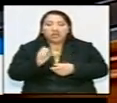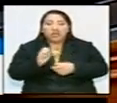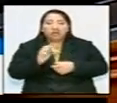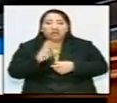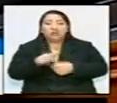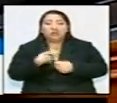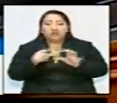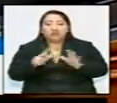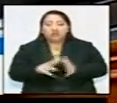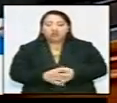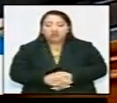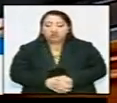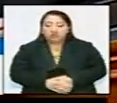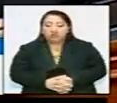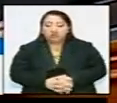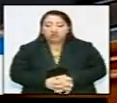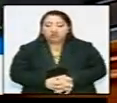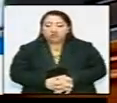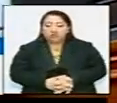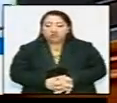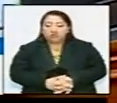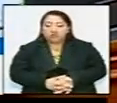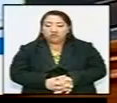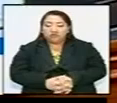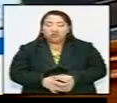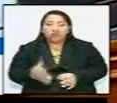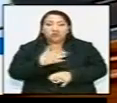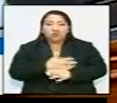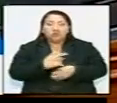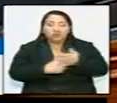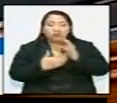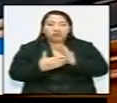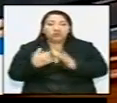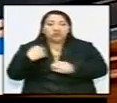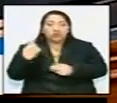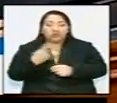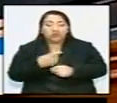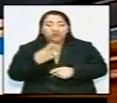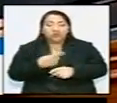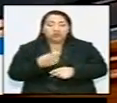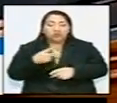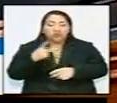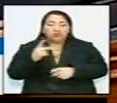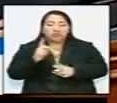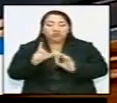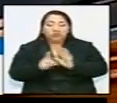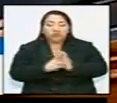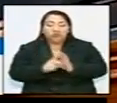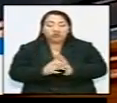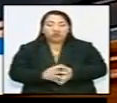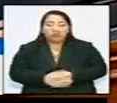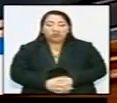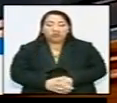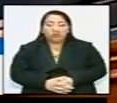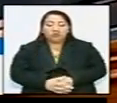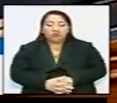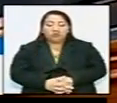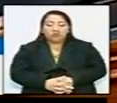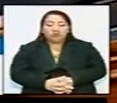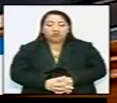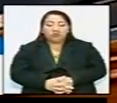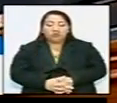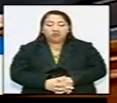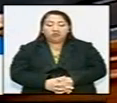del 2018, antes de que presentara la denuncia por enriquecimiento ilícito. Este